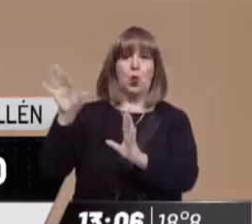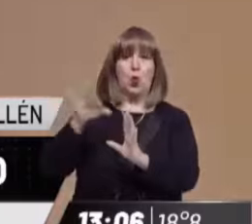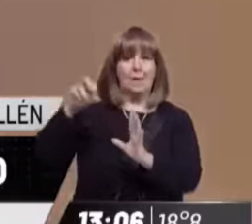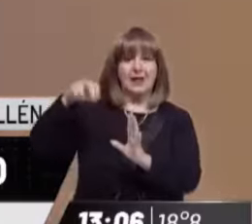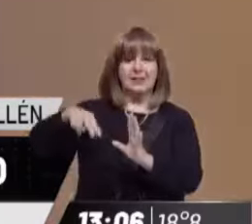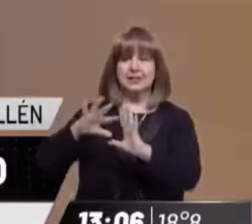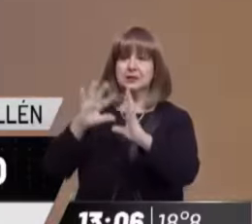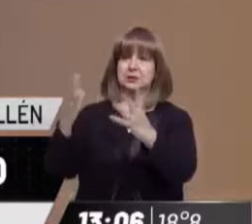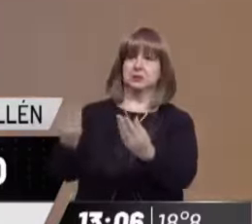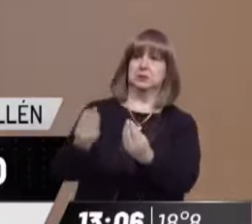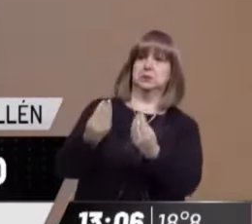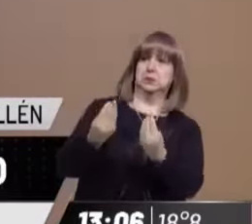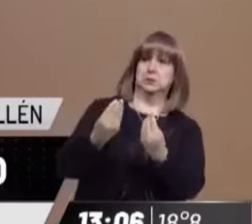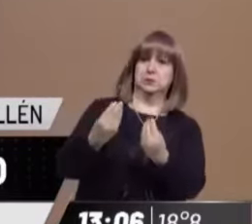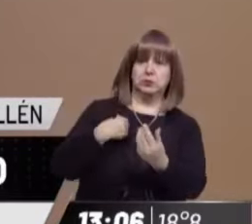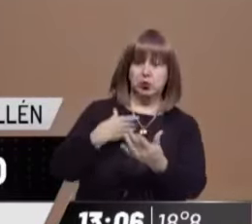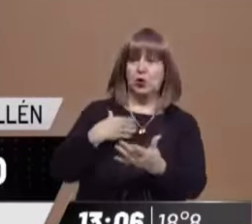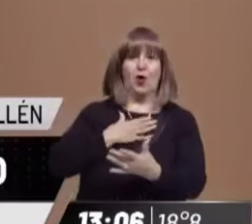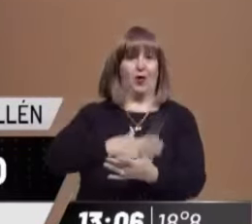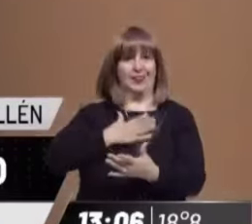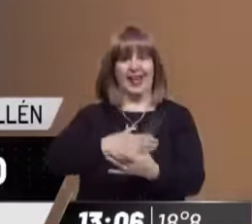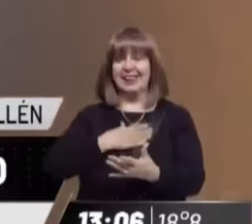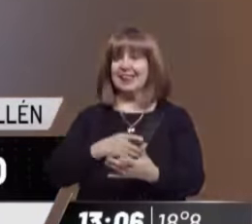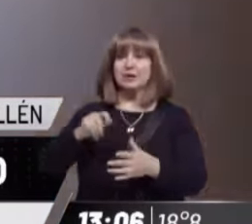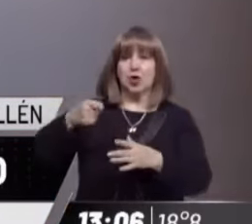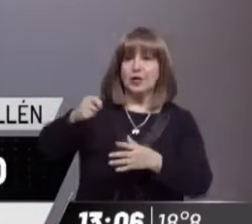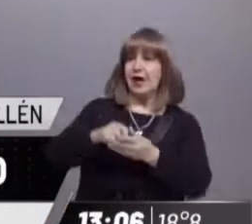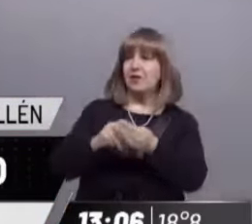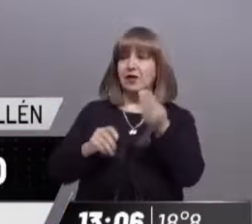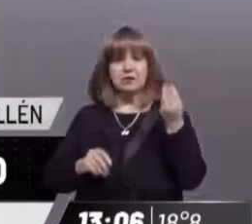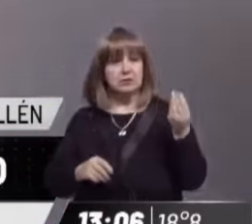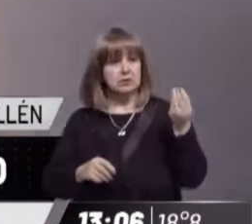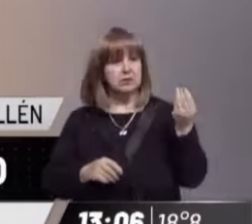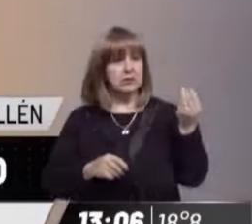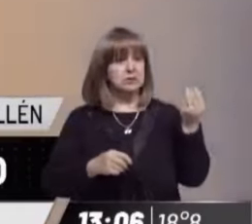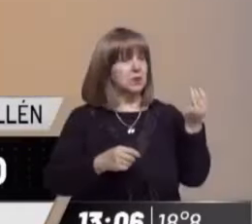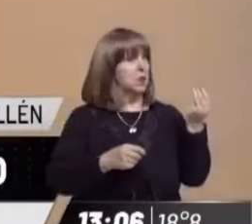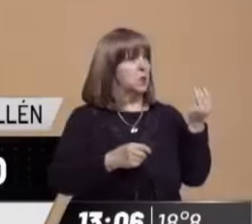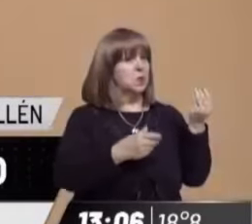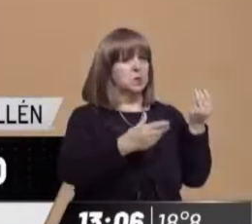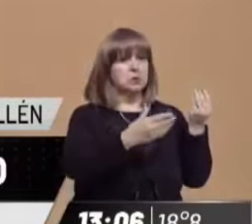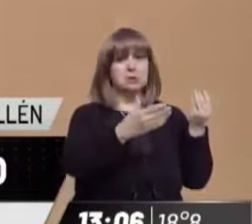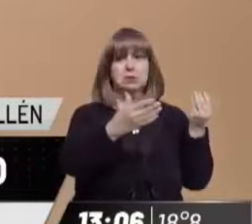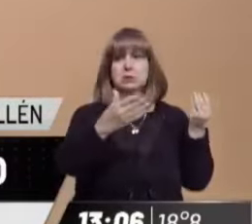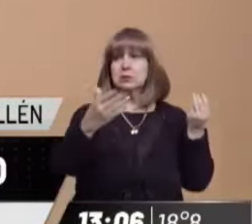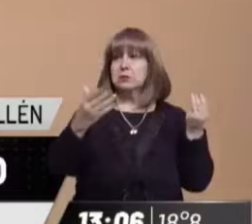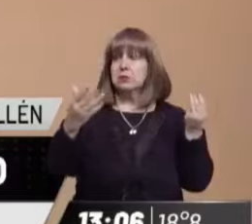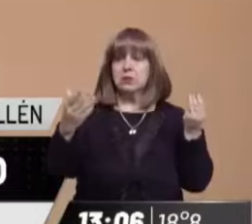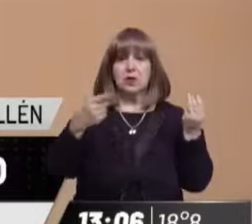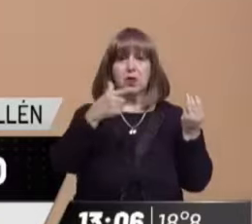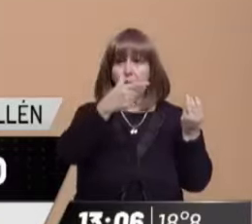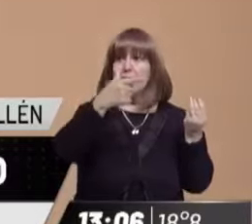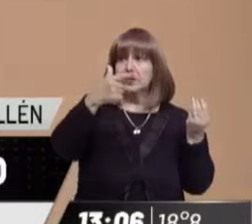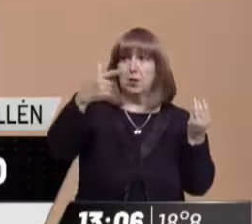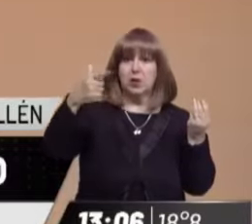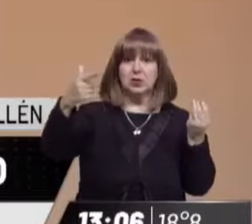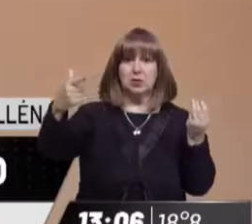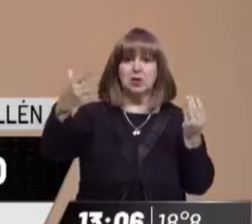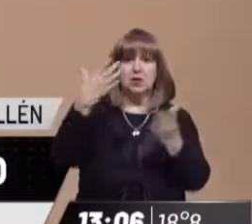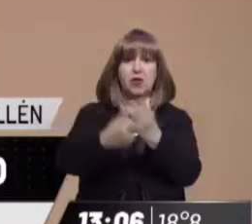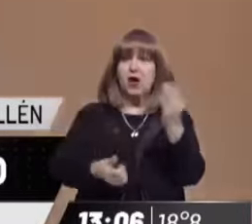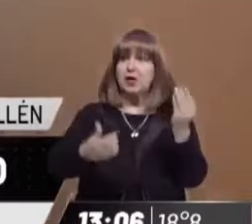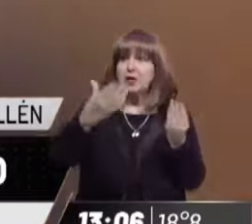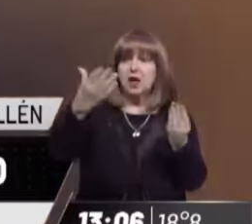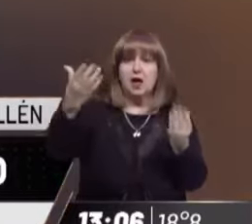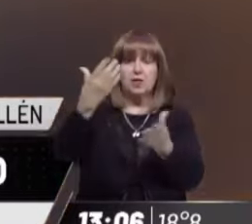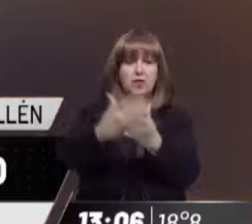fue entregada la casa prefabricada que compró y muestra en el video las graves fallas que tiene en la construcción. ¿Cómo lo